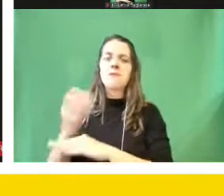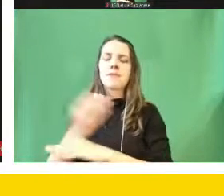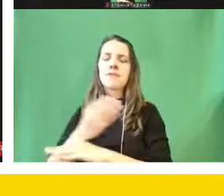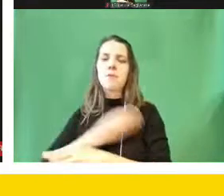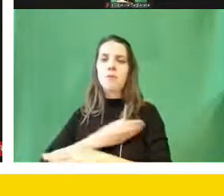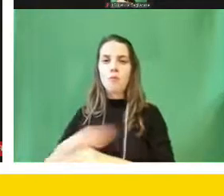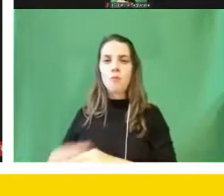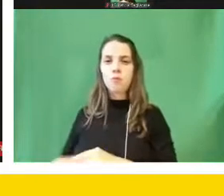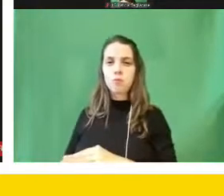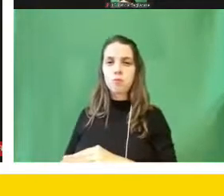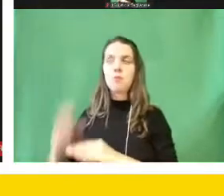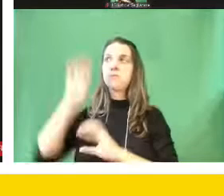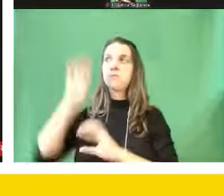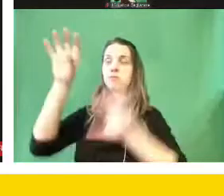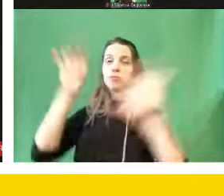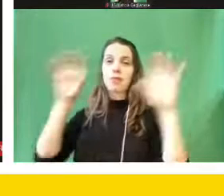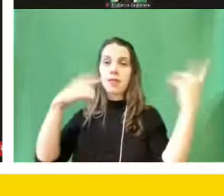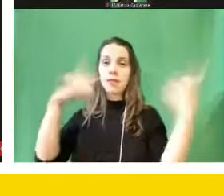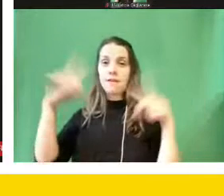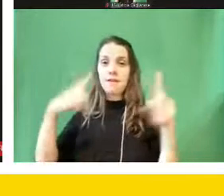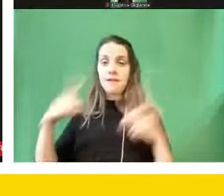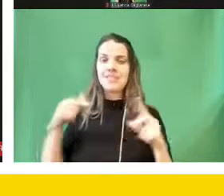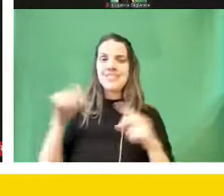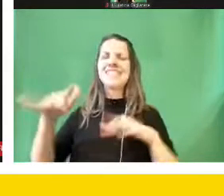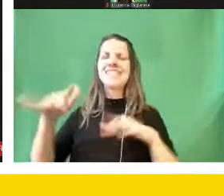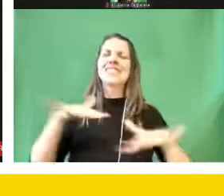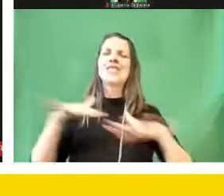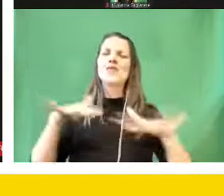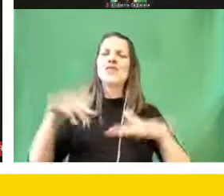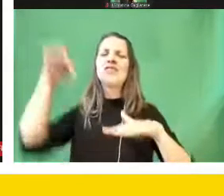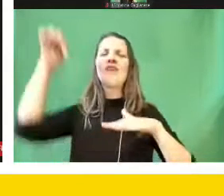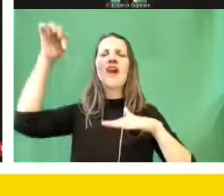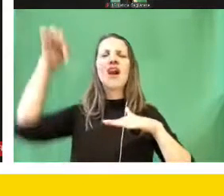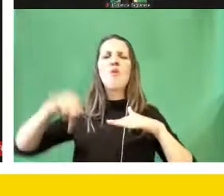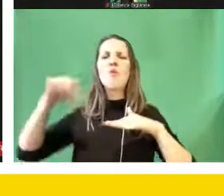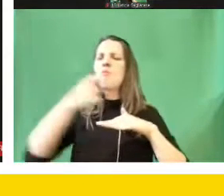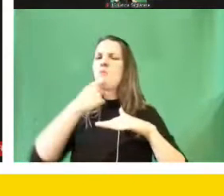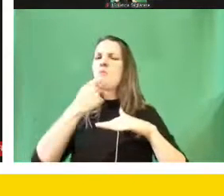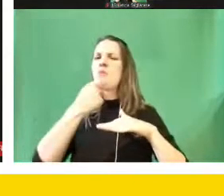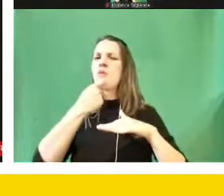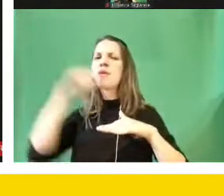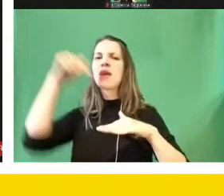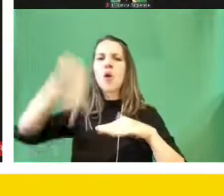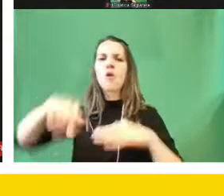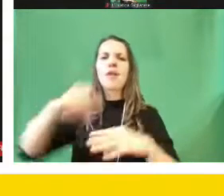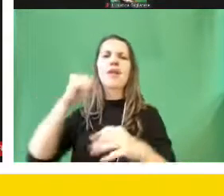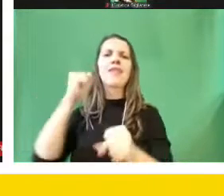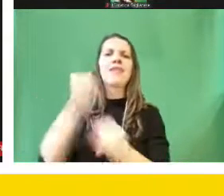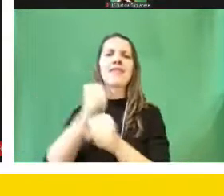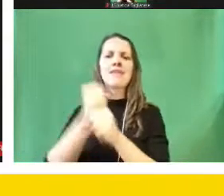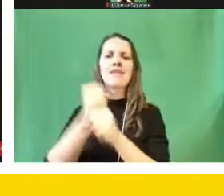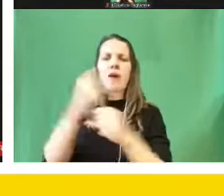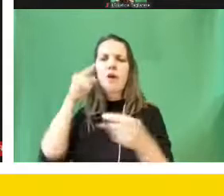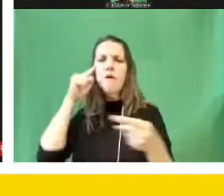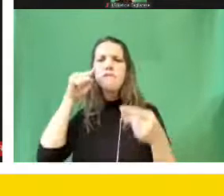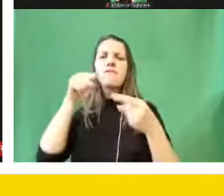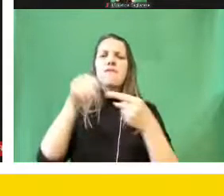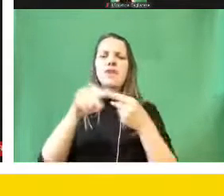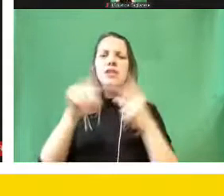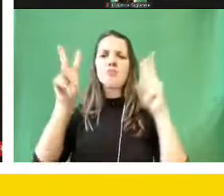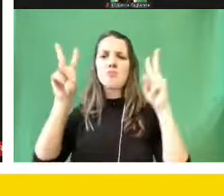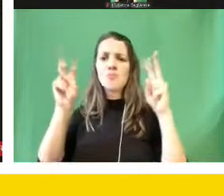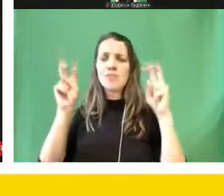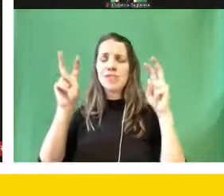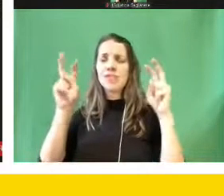un tiempo muy particular buscando poner en agenda la discapacidad, buscando que desde todos los ámbitos se gestione